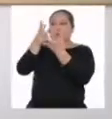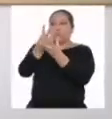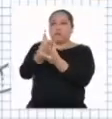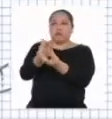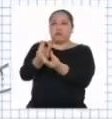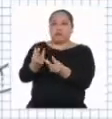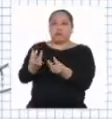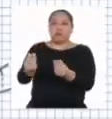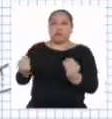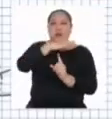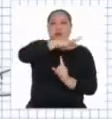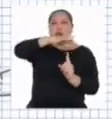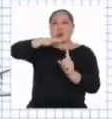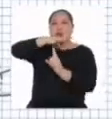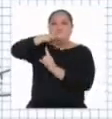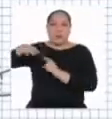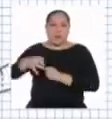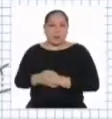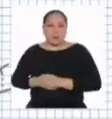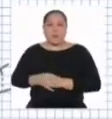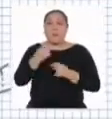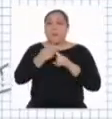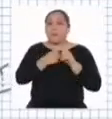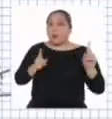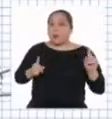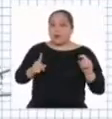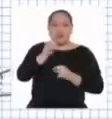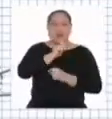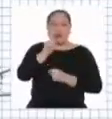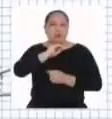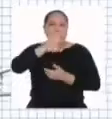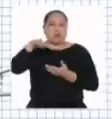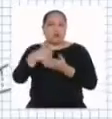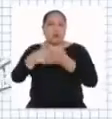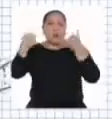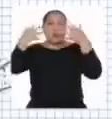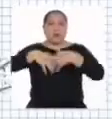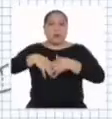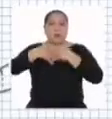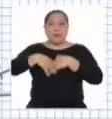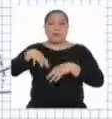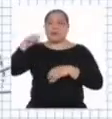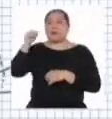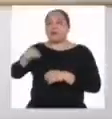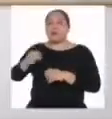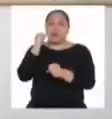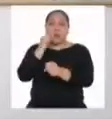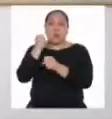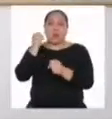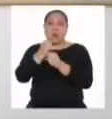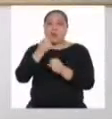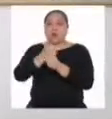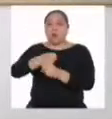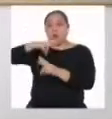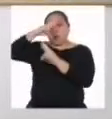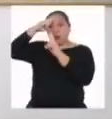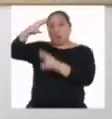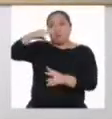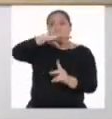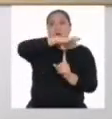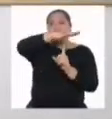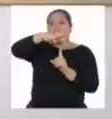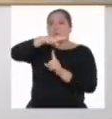del ambiente. El problema es que no todas las industrias están llevando a cabo sus operaciones con respeto